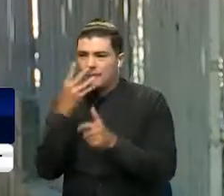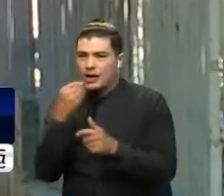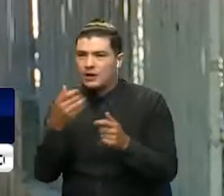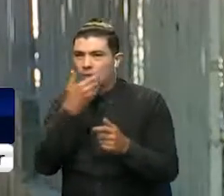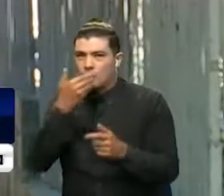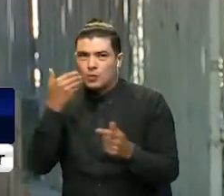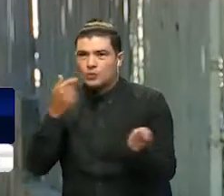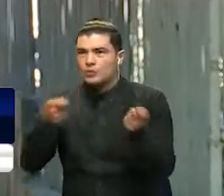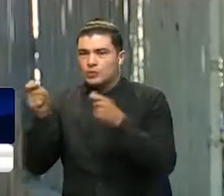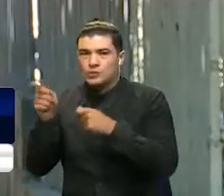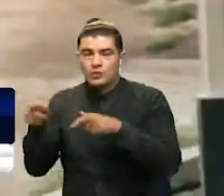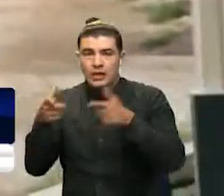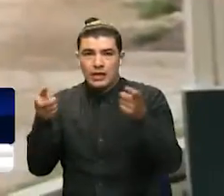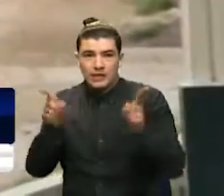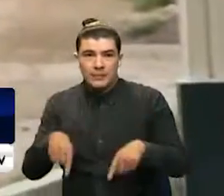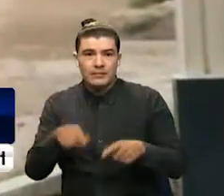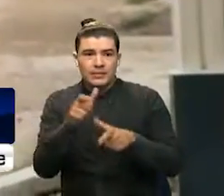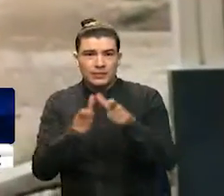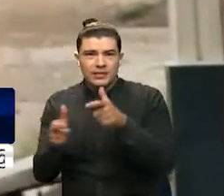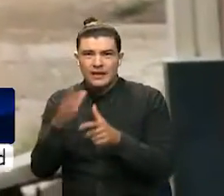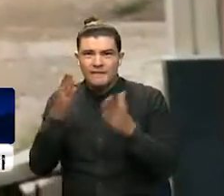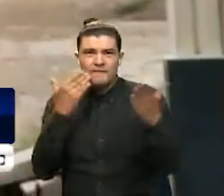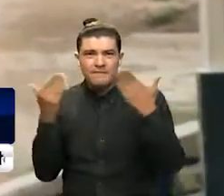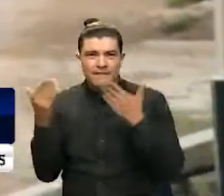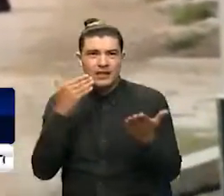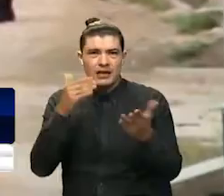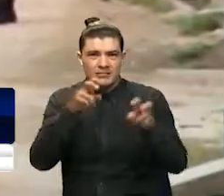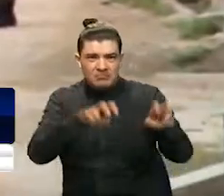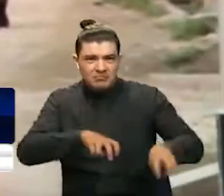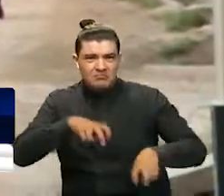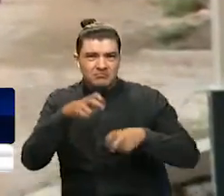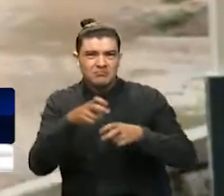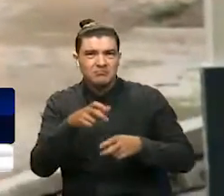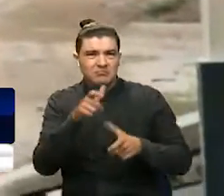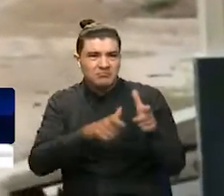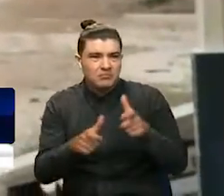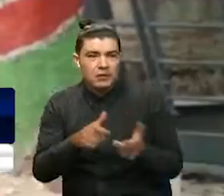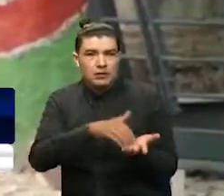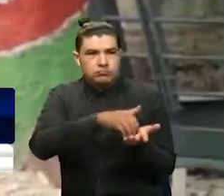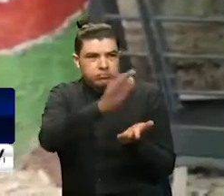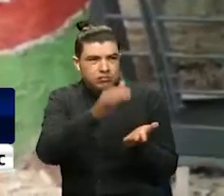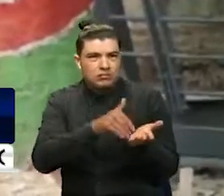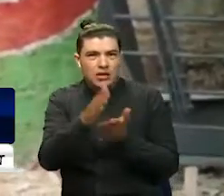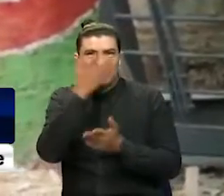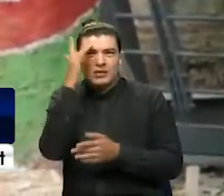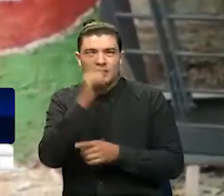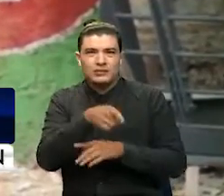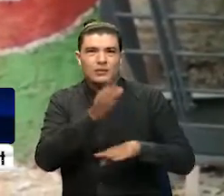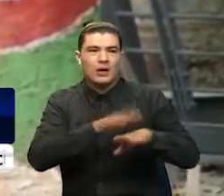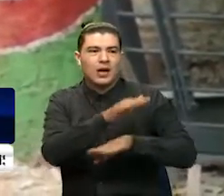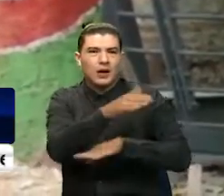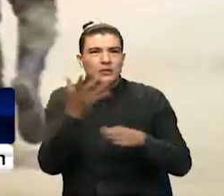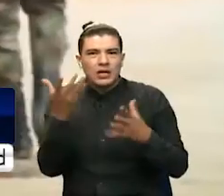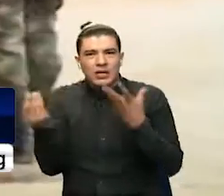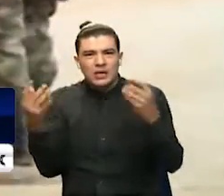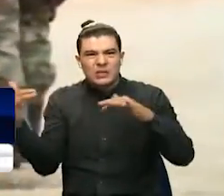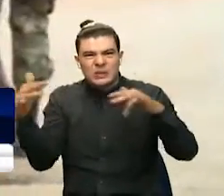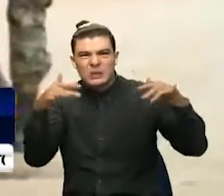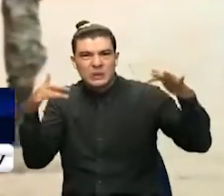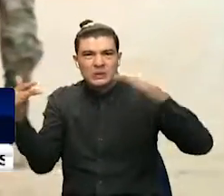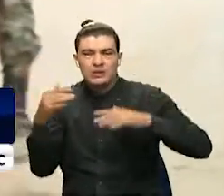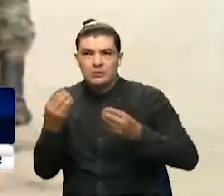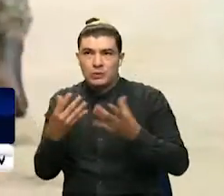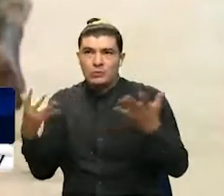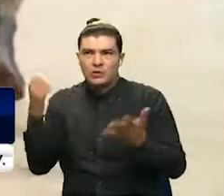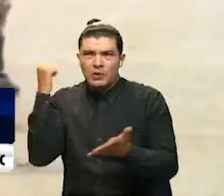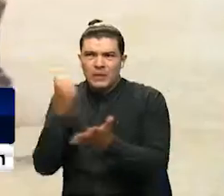de Santander. El municipio de Tibú en el Catatumbo norte de Santander es una de las regiones que más se ha visto golpeada por los homicidios.